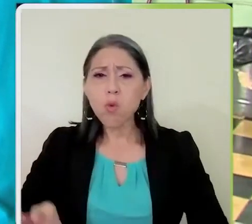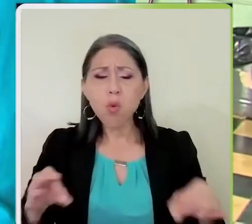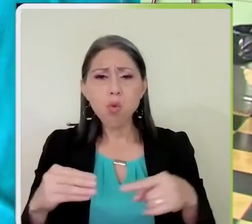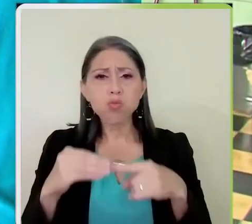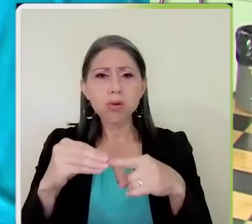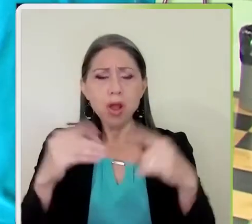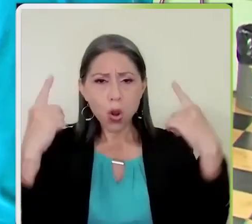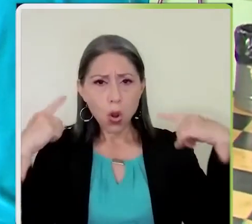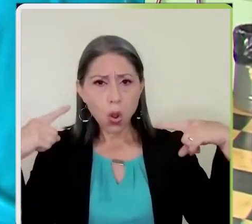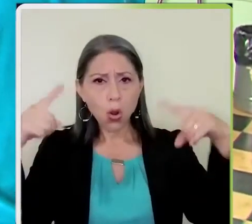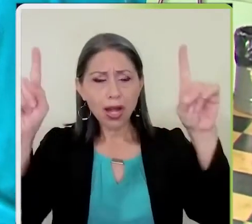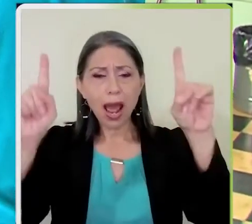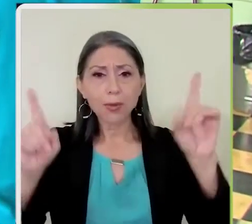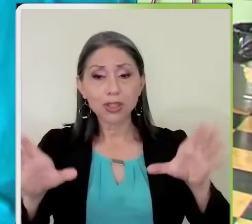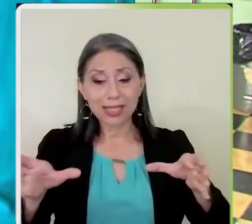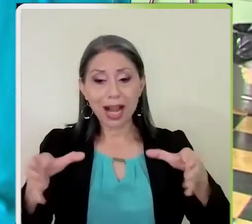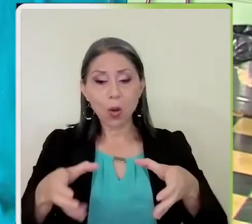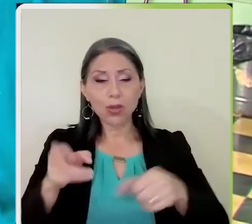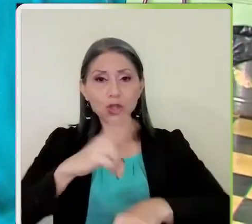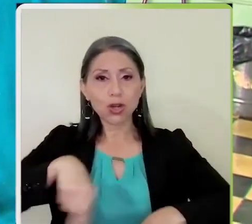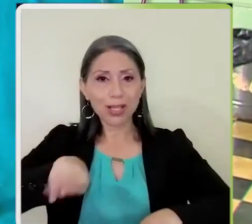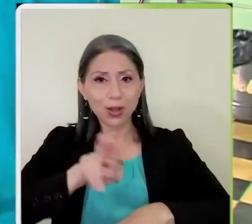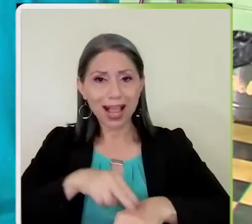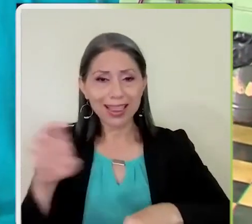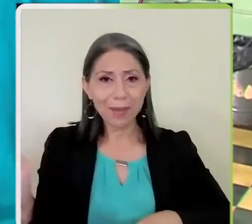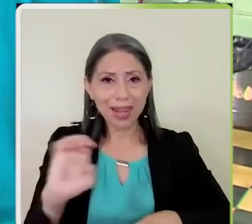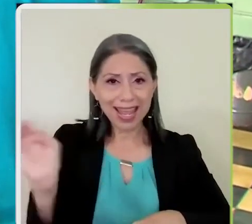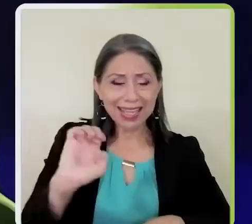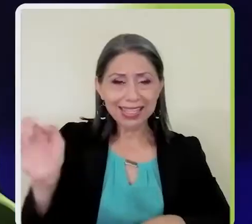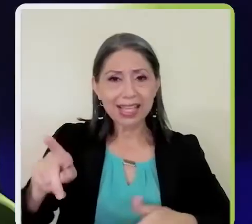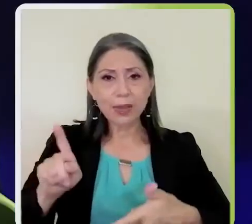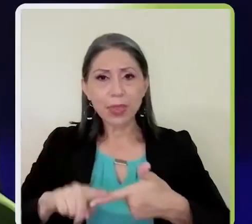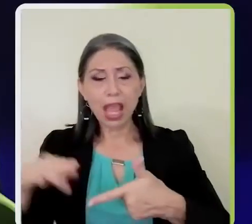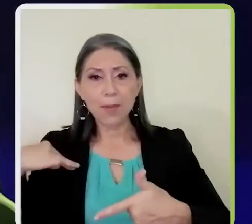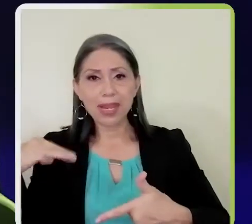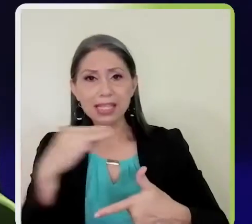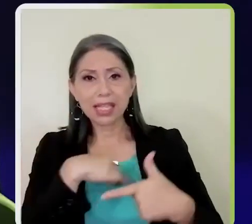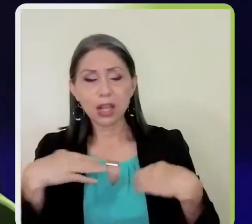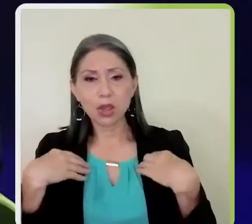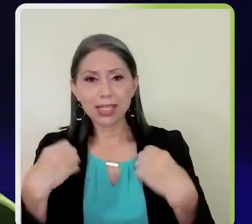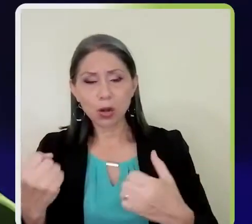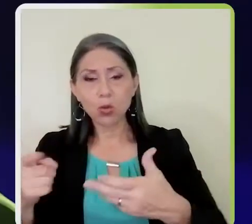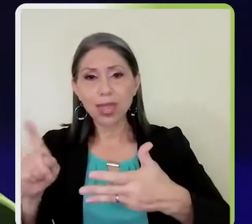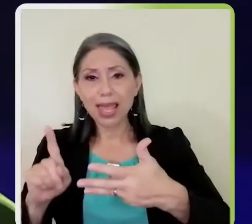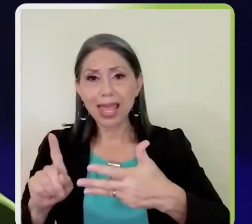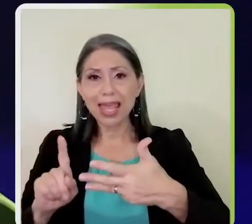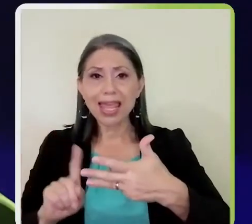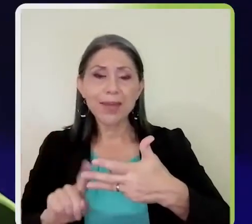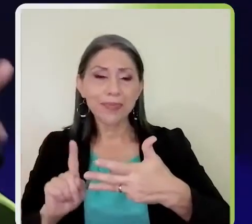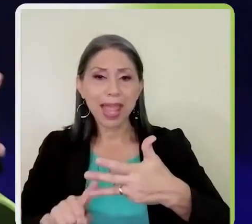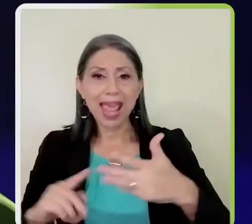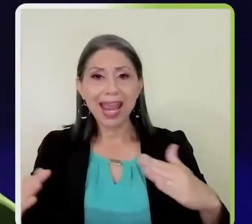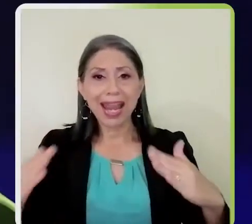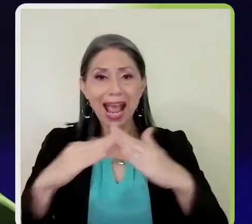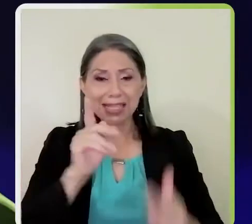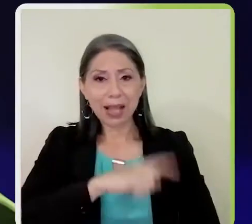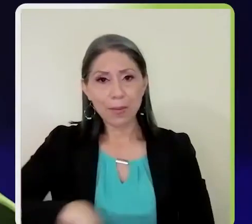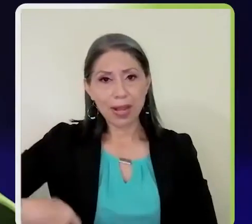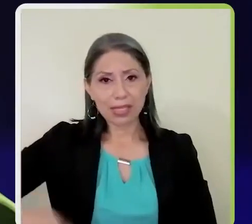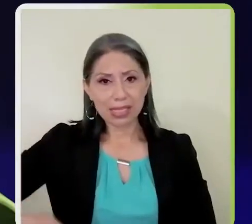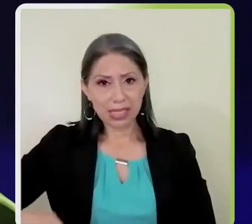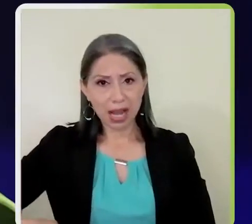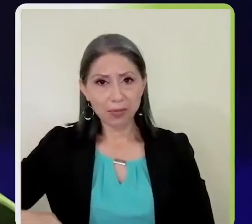logramos desde la Comisión Nacional de Emergencias y desde el Ministerio de Salud y Casa de Presidencial, para que cuando se ofreciera